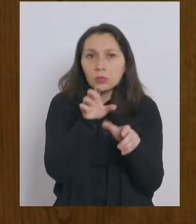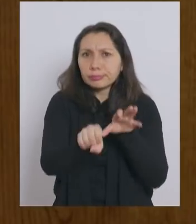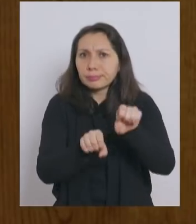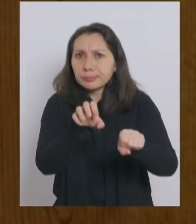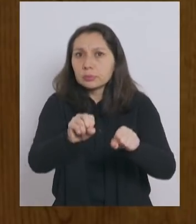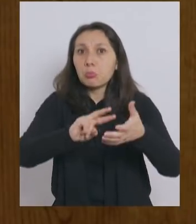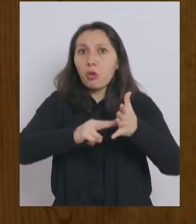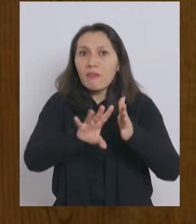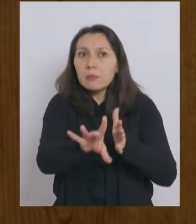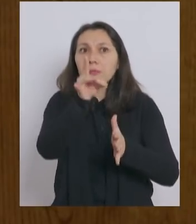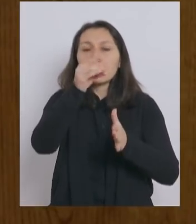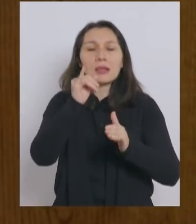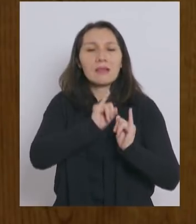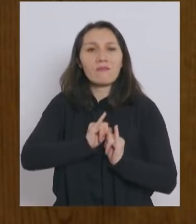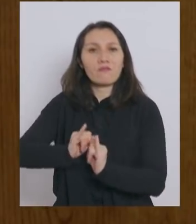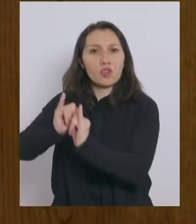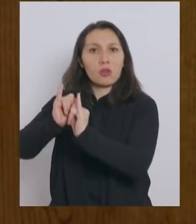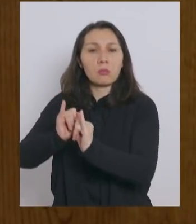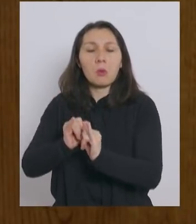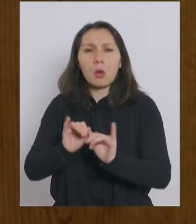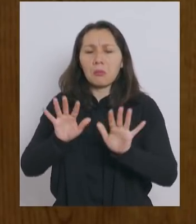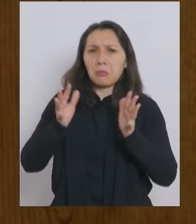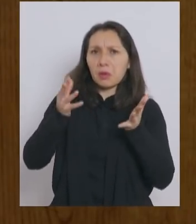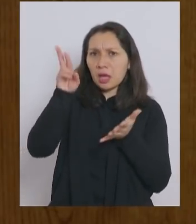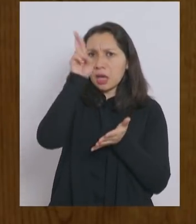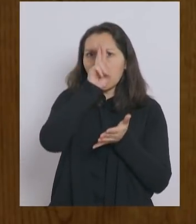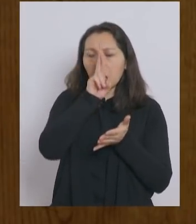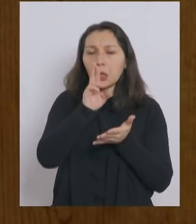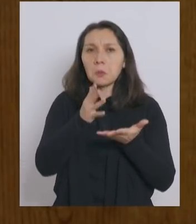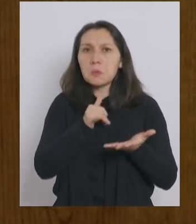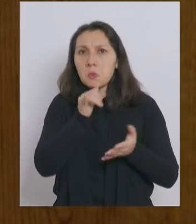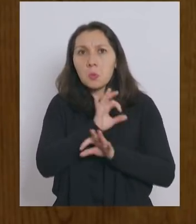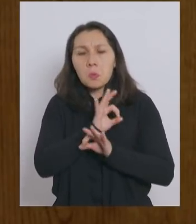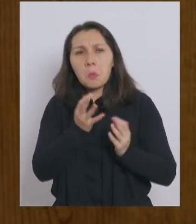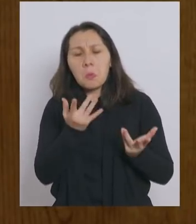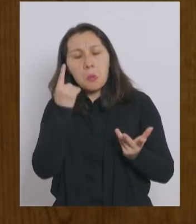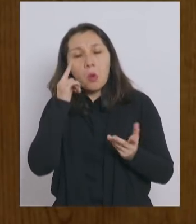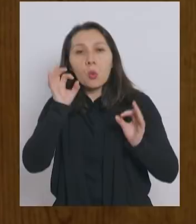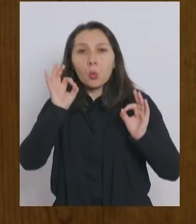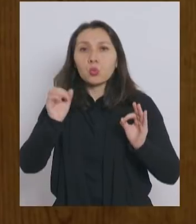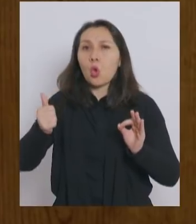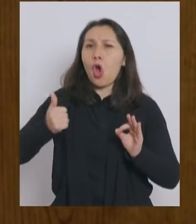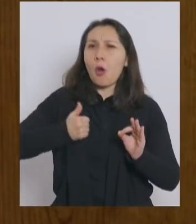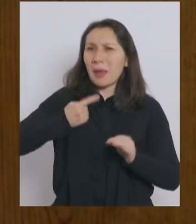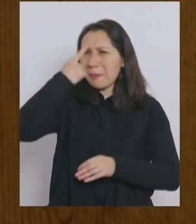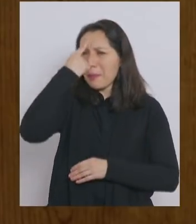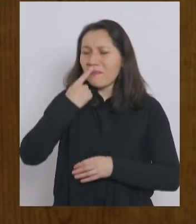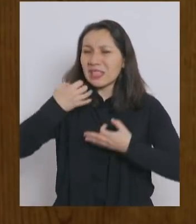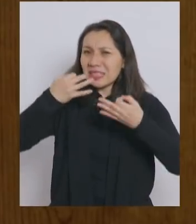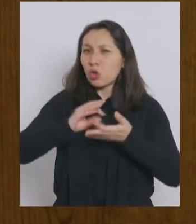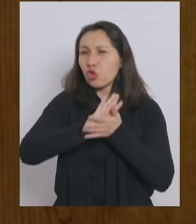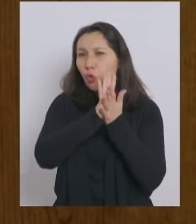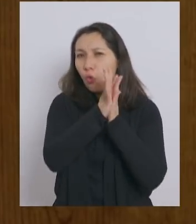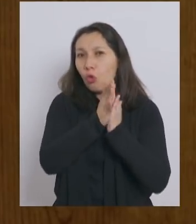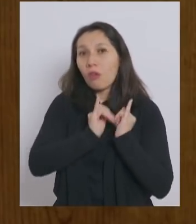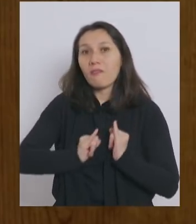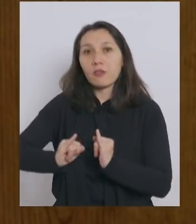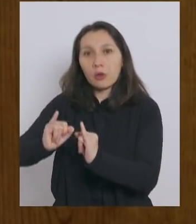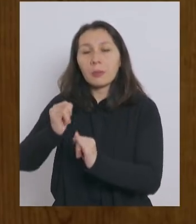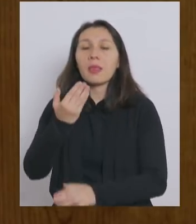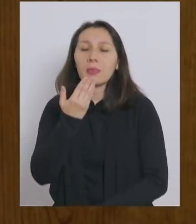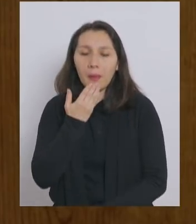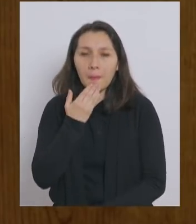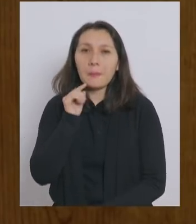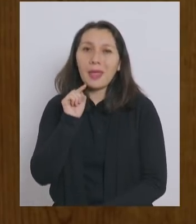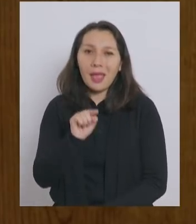estas reacciones adversas inesperadas de la vacuna para poder así completar el perfil de seguridad. También aplica